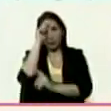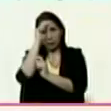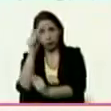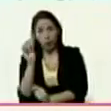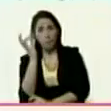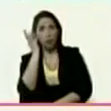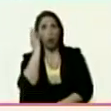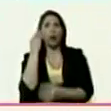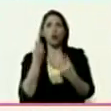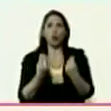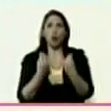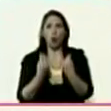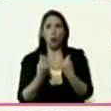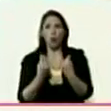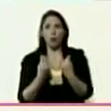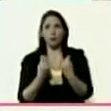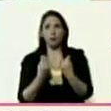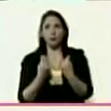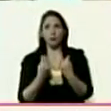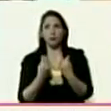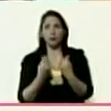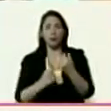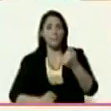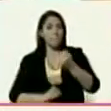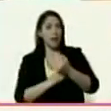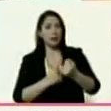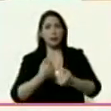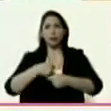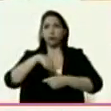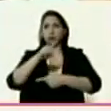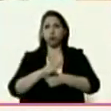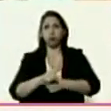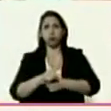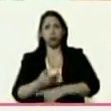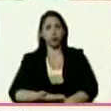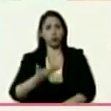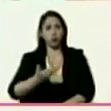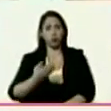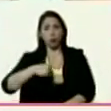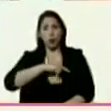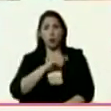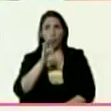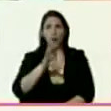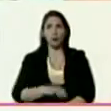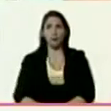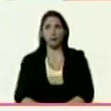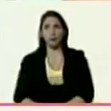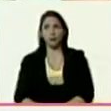mujer como parte fundamental de nuestro país.